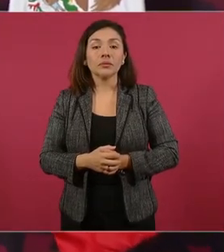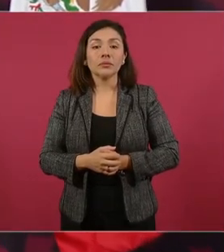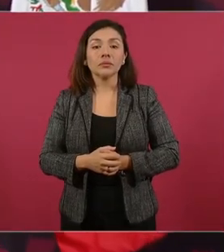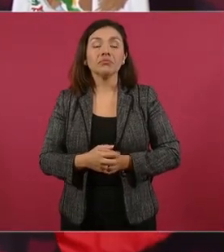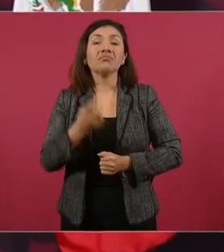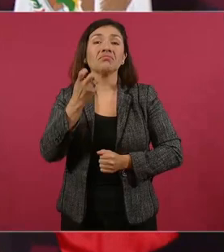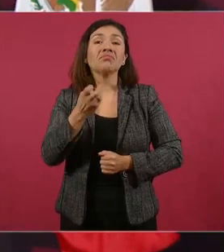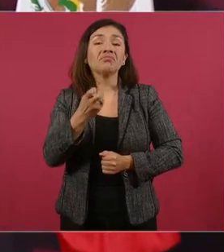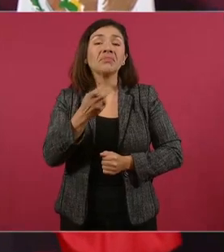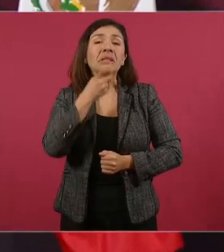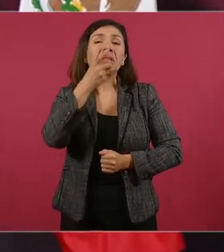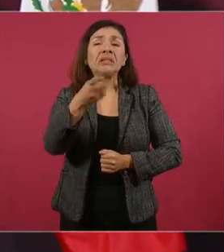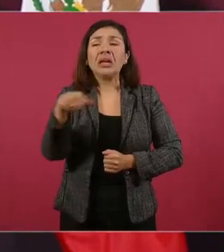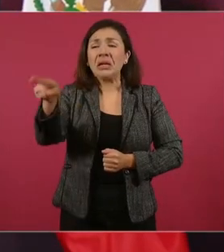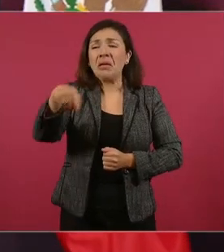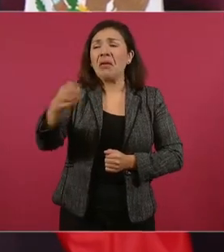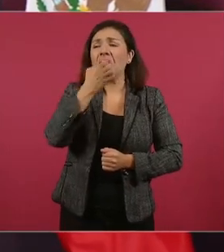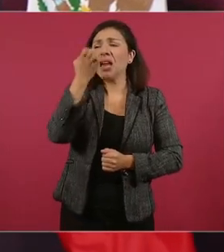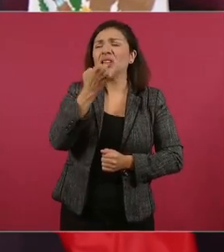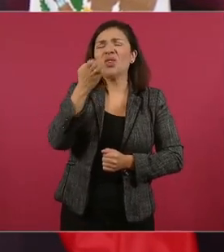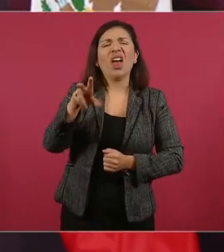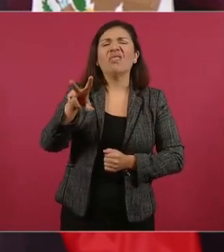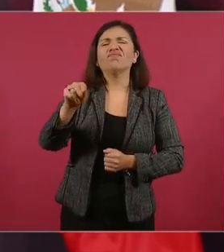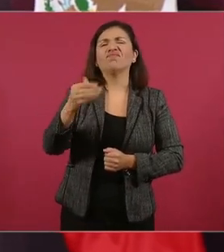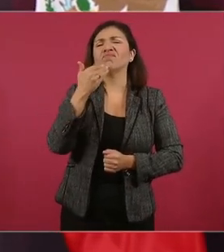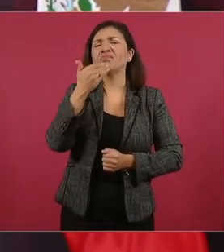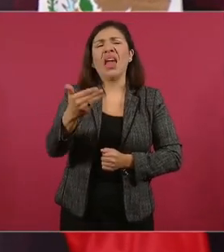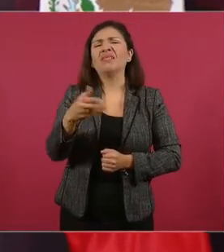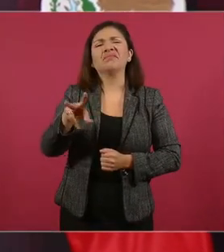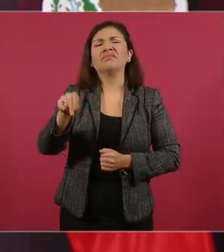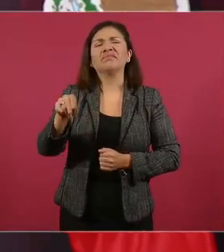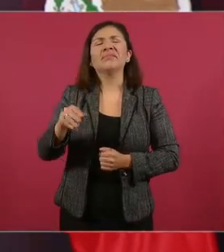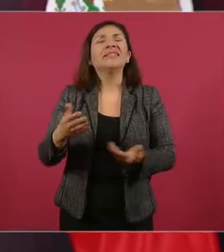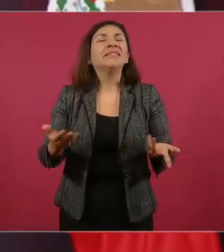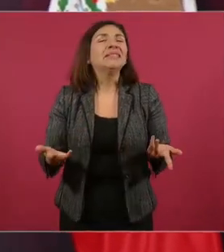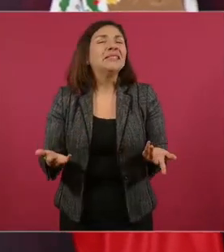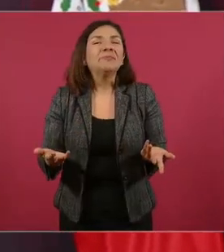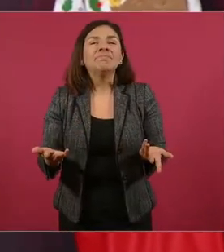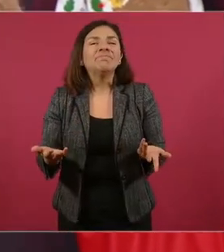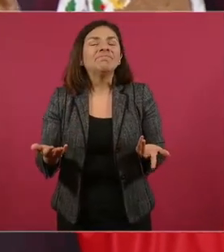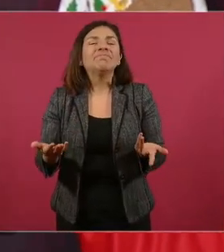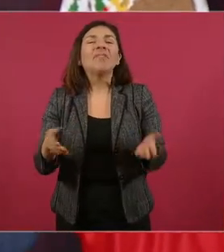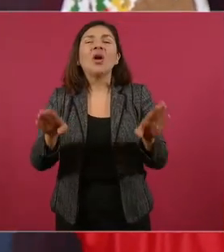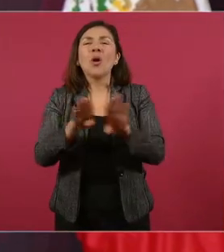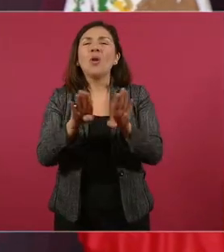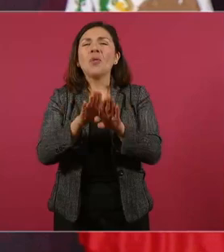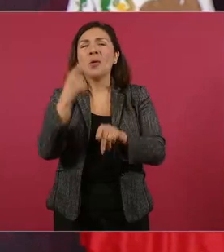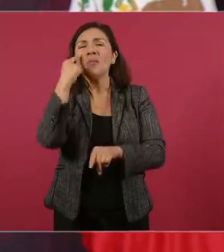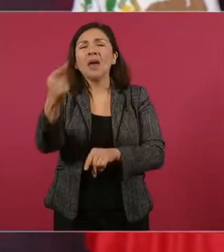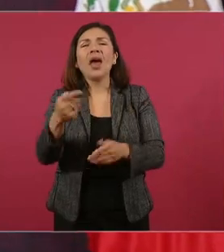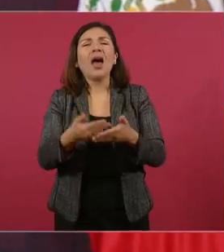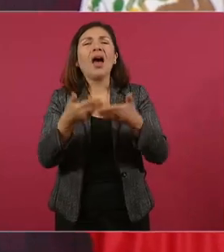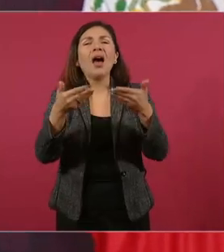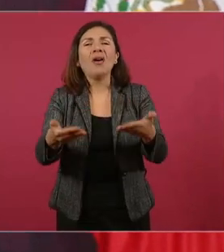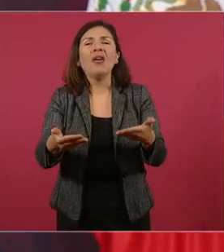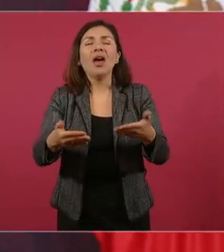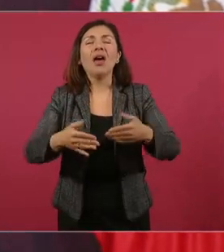no eran buenas escuelas. Es como ahora que